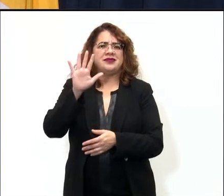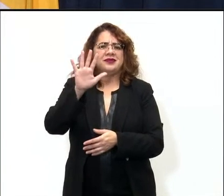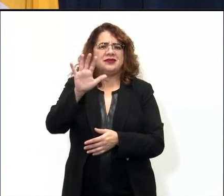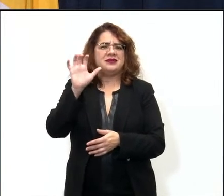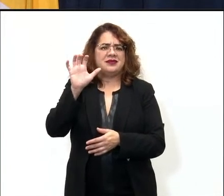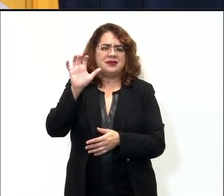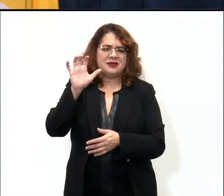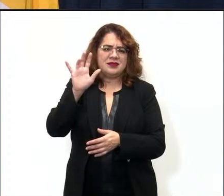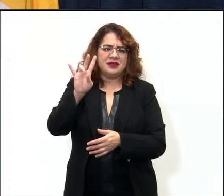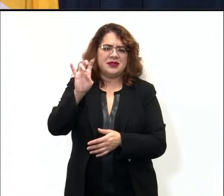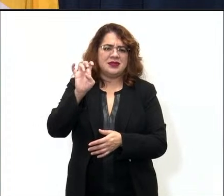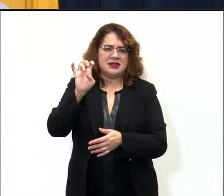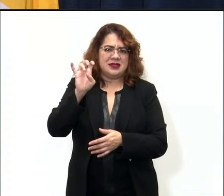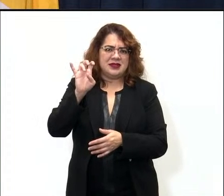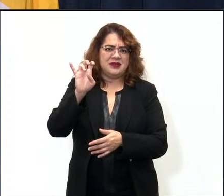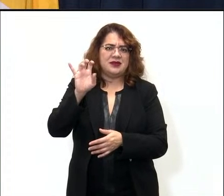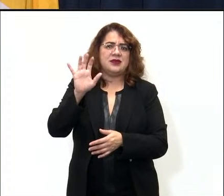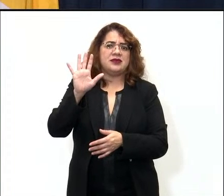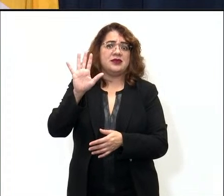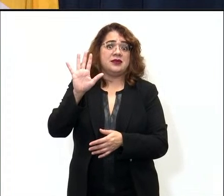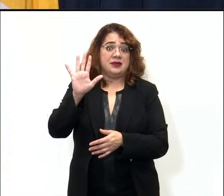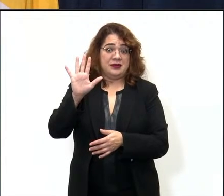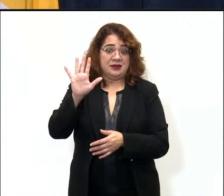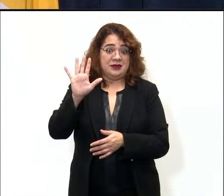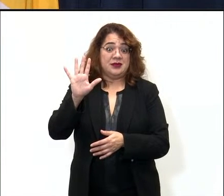17,550 el 4 de diciembre a